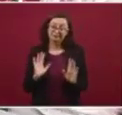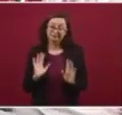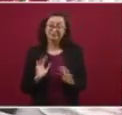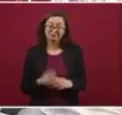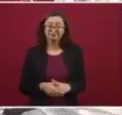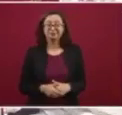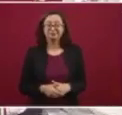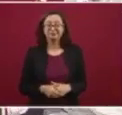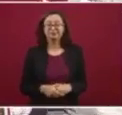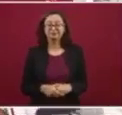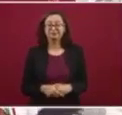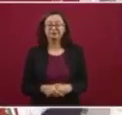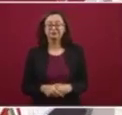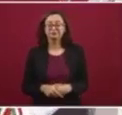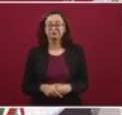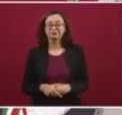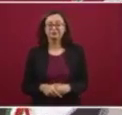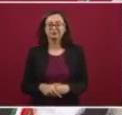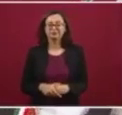y